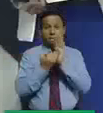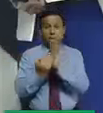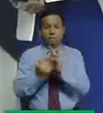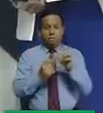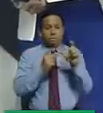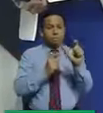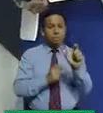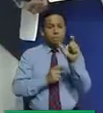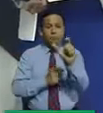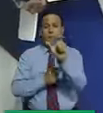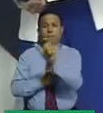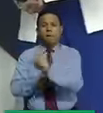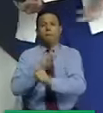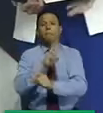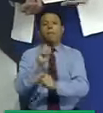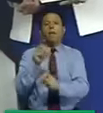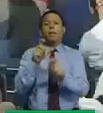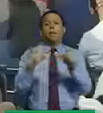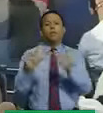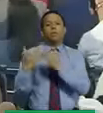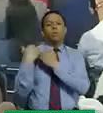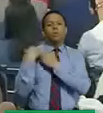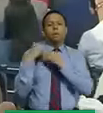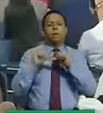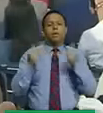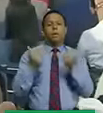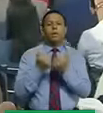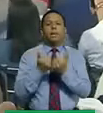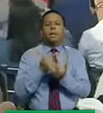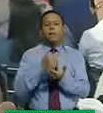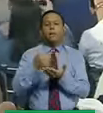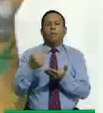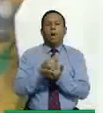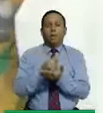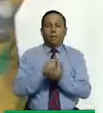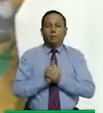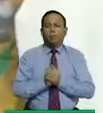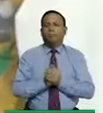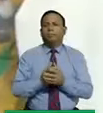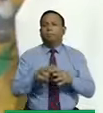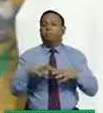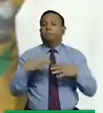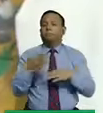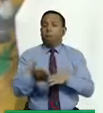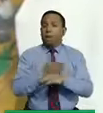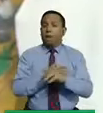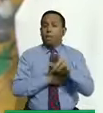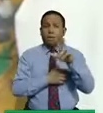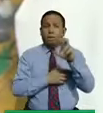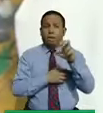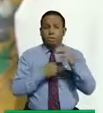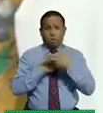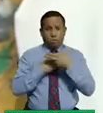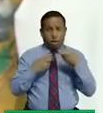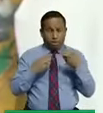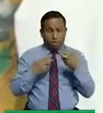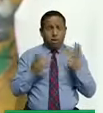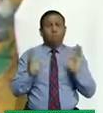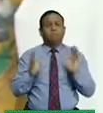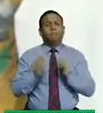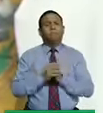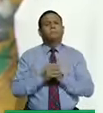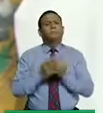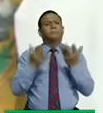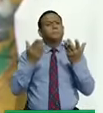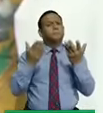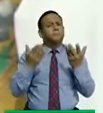20 asambleístas de Guayas en la Plaza Vaquerizo Moreno. Luego del 13 de noviembre, cuando se